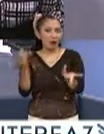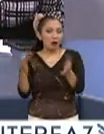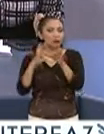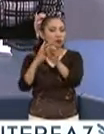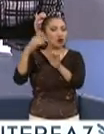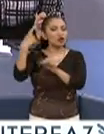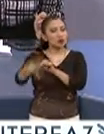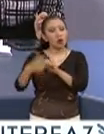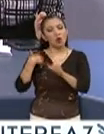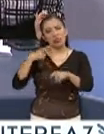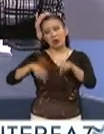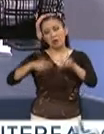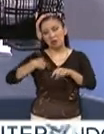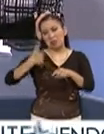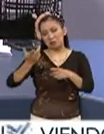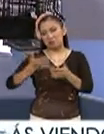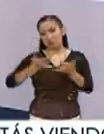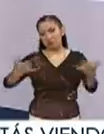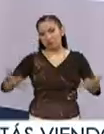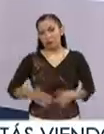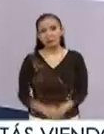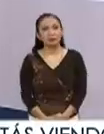correspondiente con sus condiciones particulares.